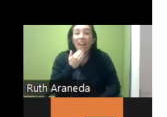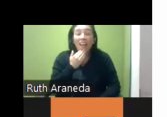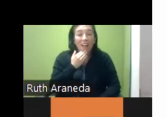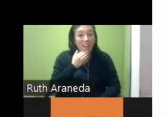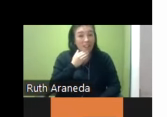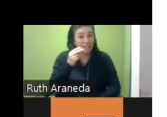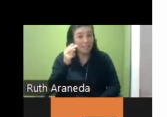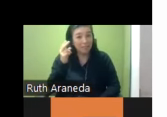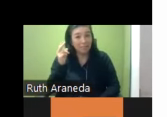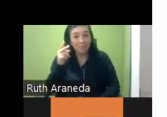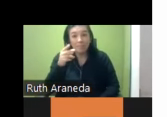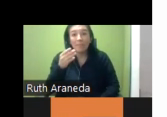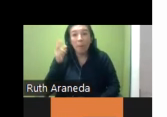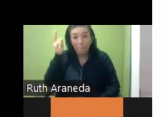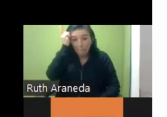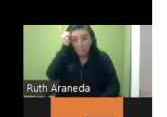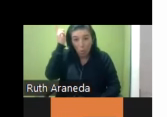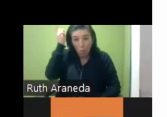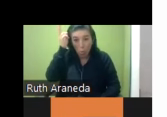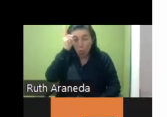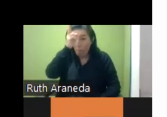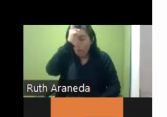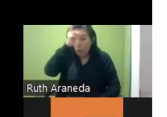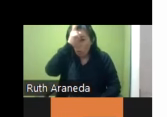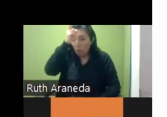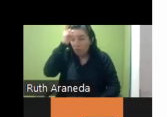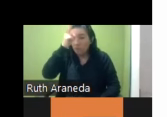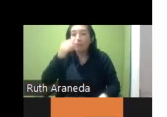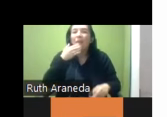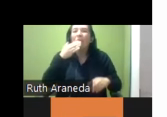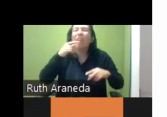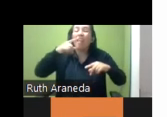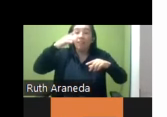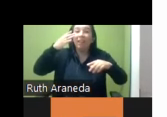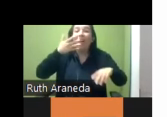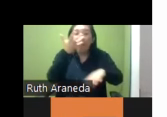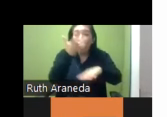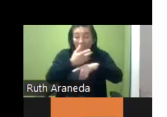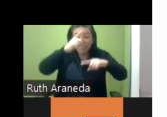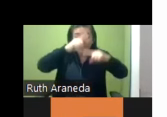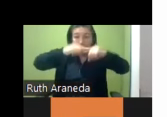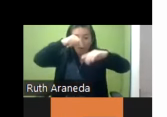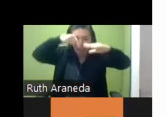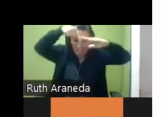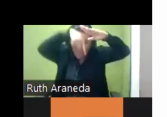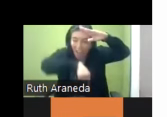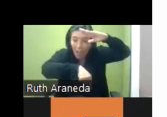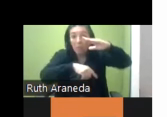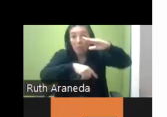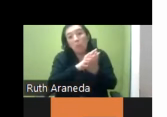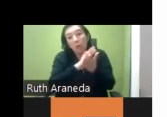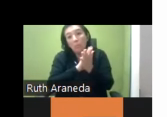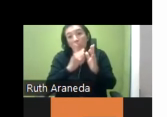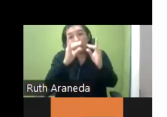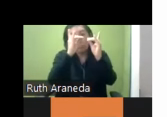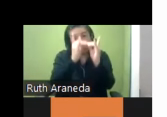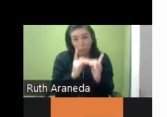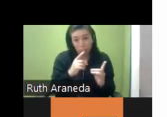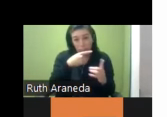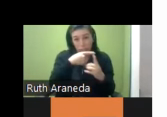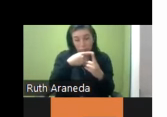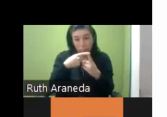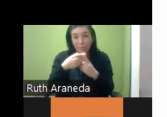bajo la tierra, todo lo que es excavación de antiguos cementerios, y también debajo